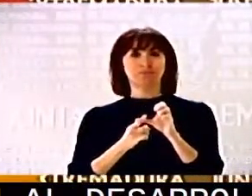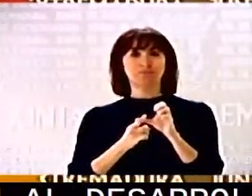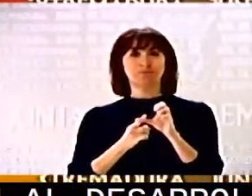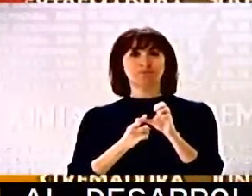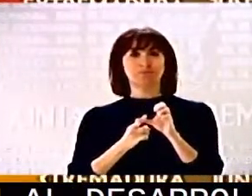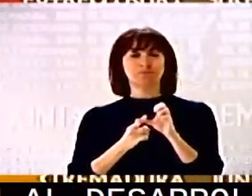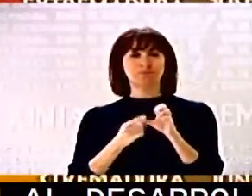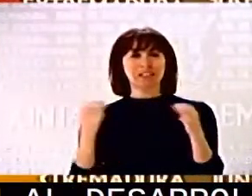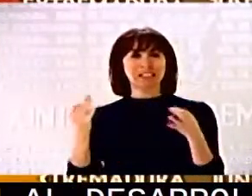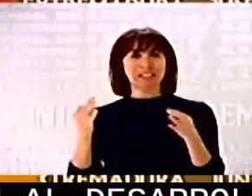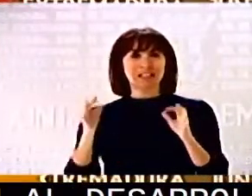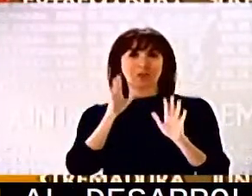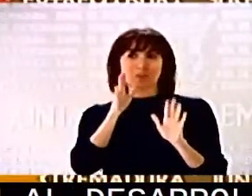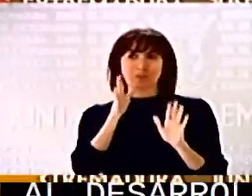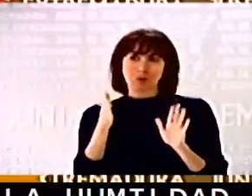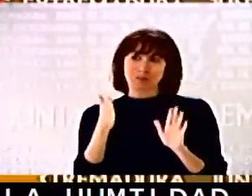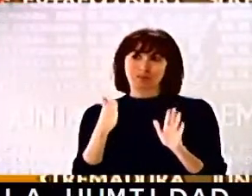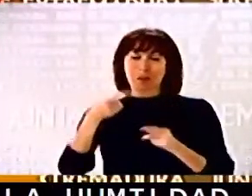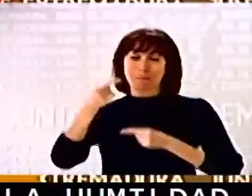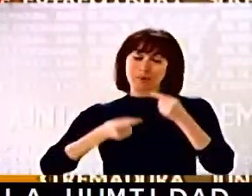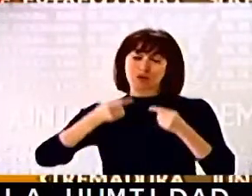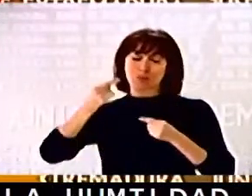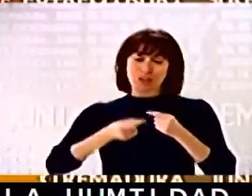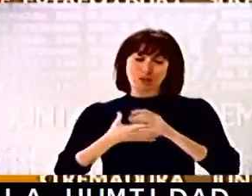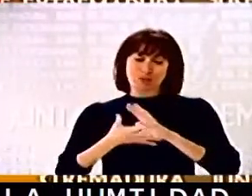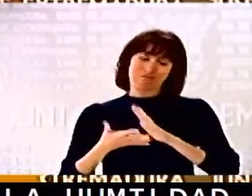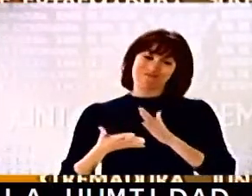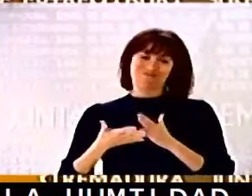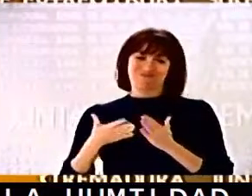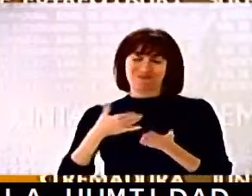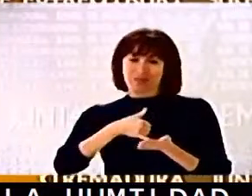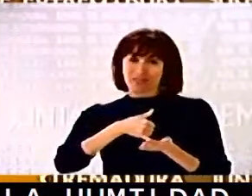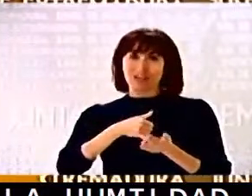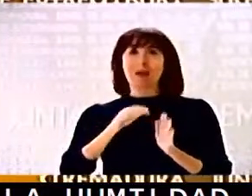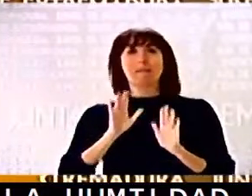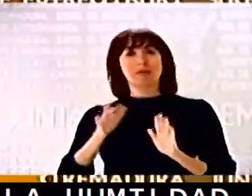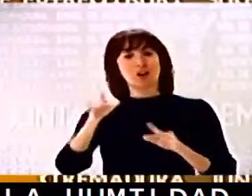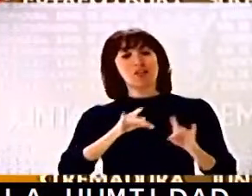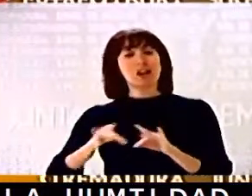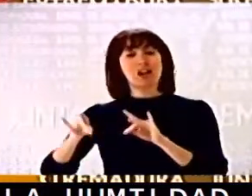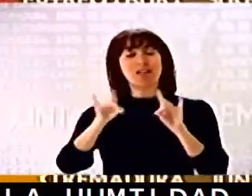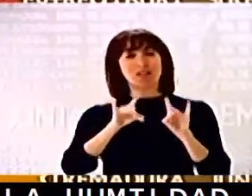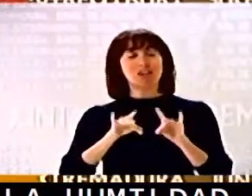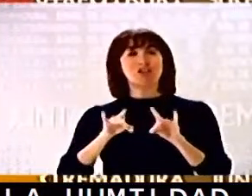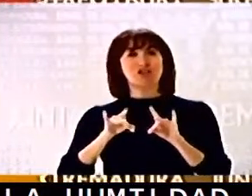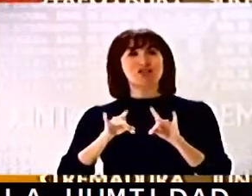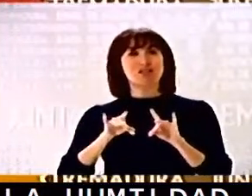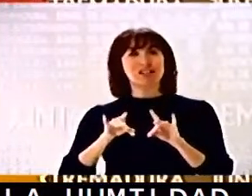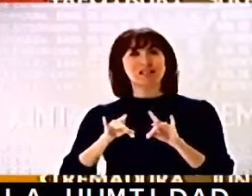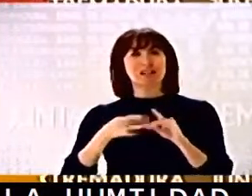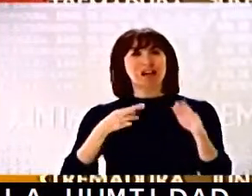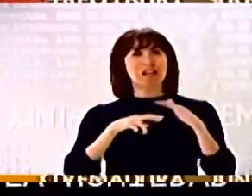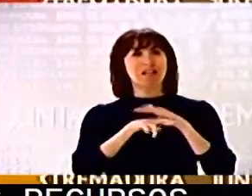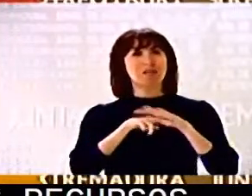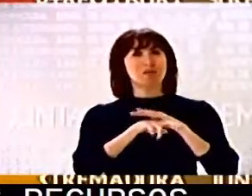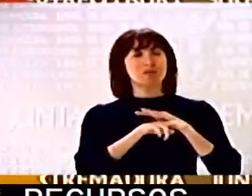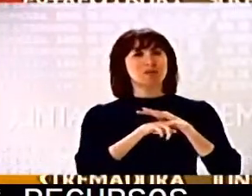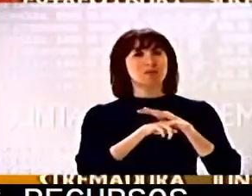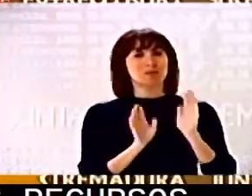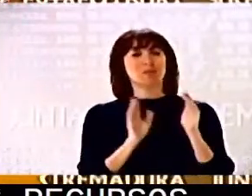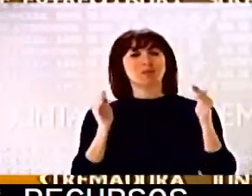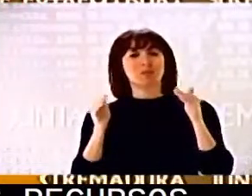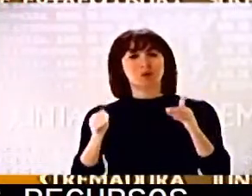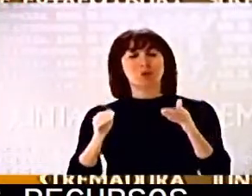a pesar de la humildad de su presupuesto, de las regiones que más recursos destina a los proyectos de